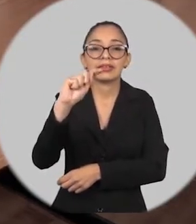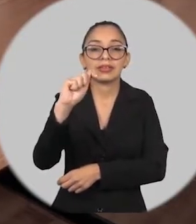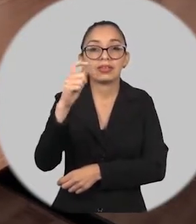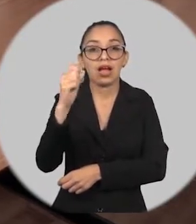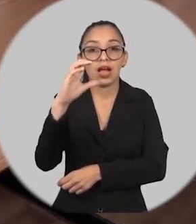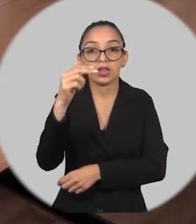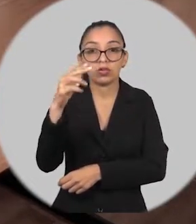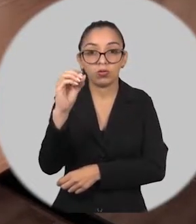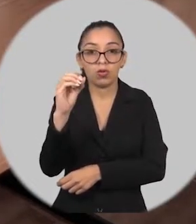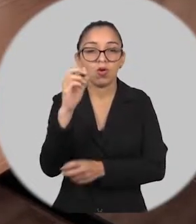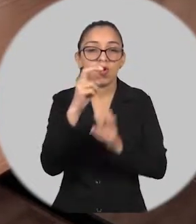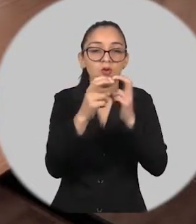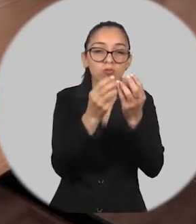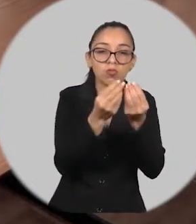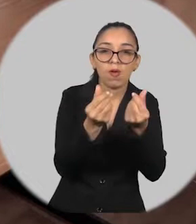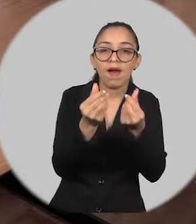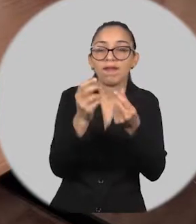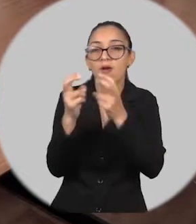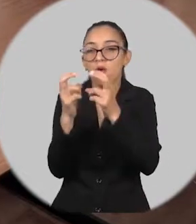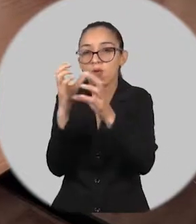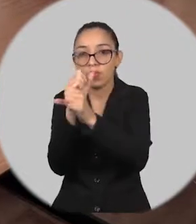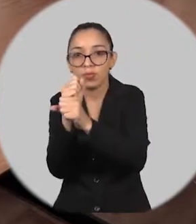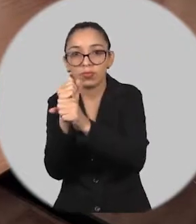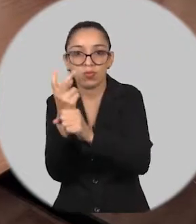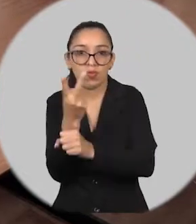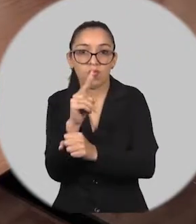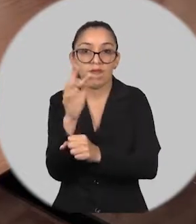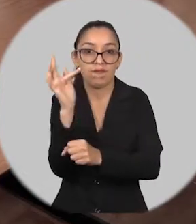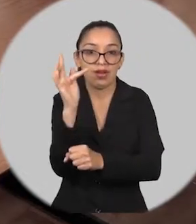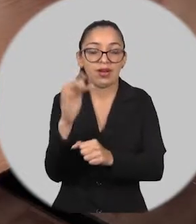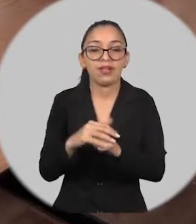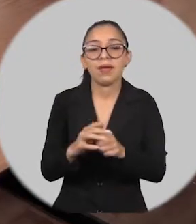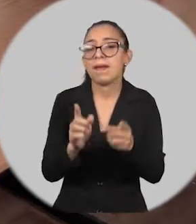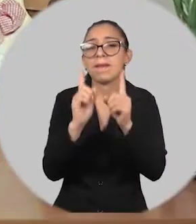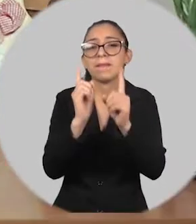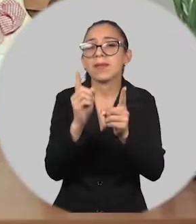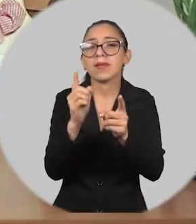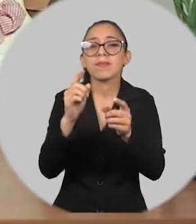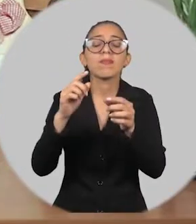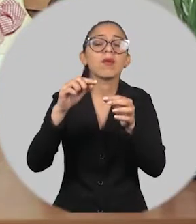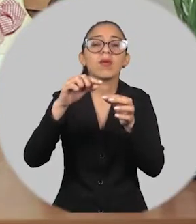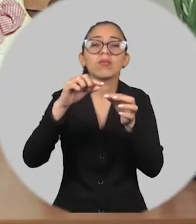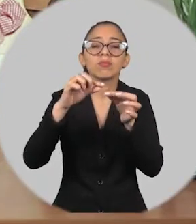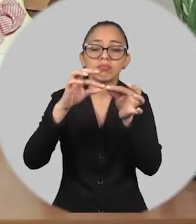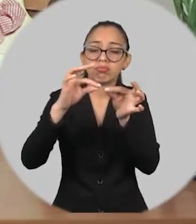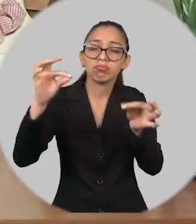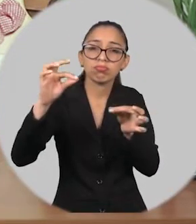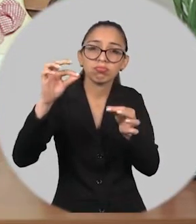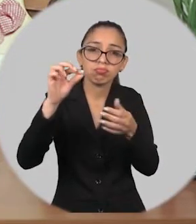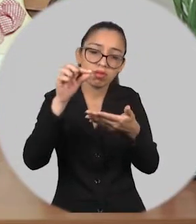Y hago lo mismo. Con el pincel redondo,